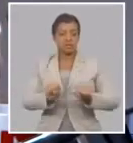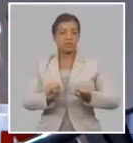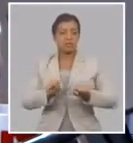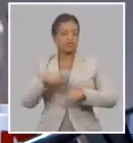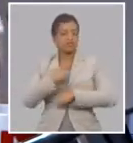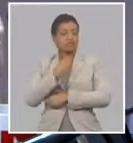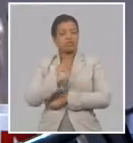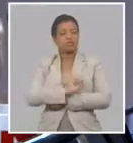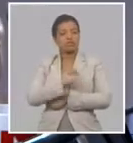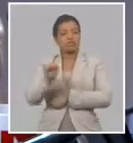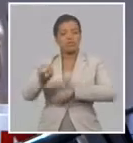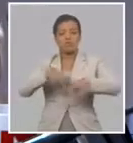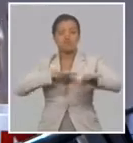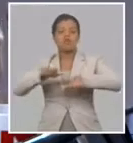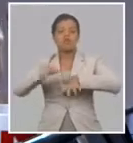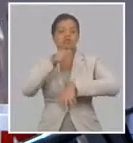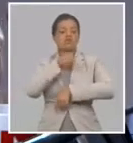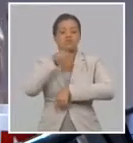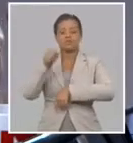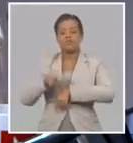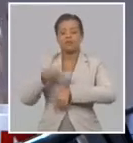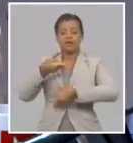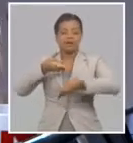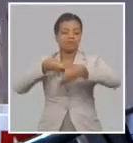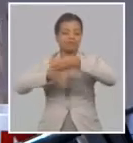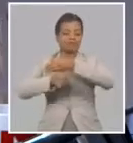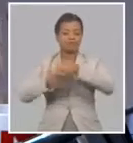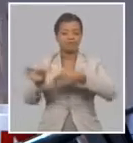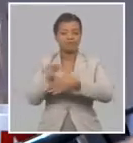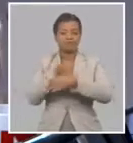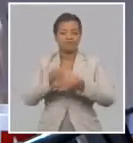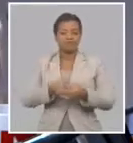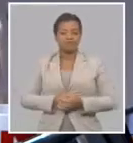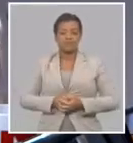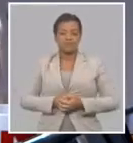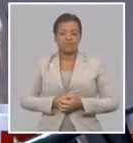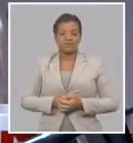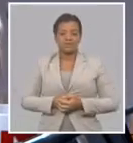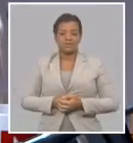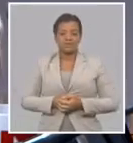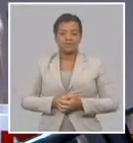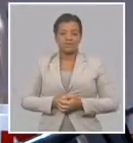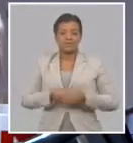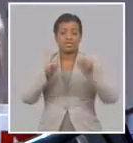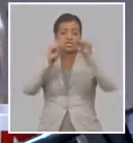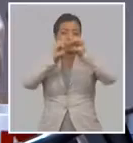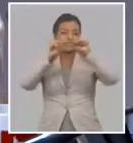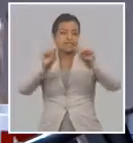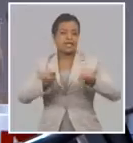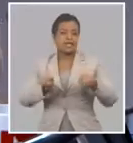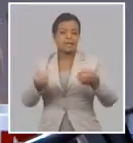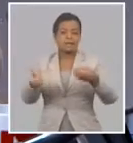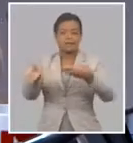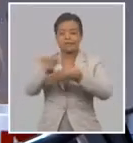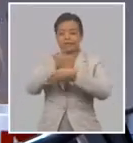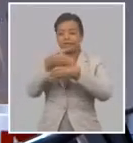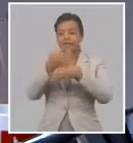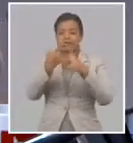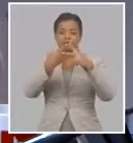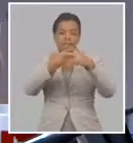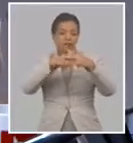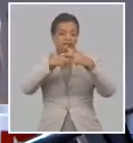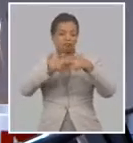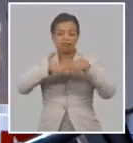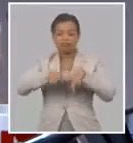con el movimiento de los pasajeros dentro de nuestro recinto repositorios los sistemas de manipulación de las esteras los sistemas centralizados de